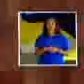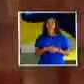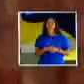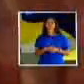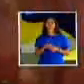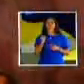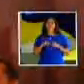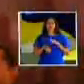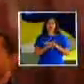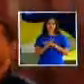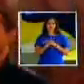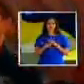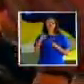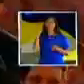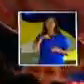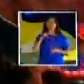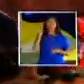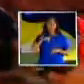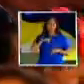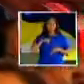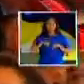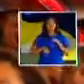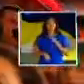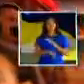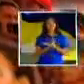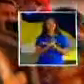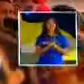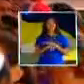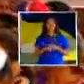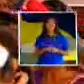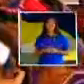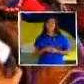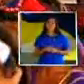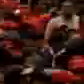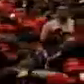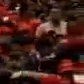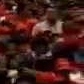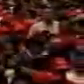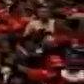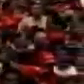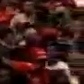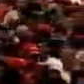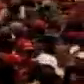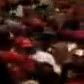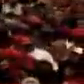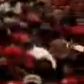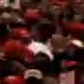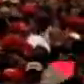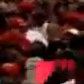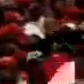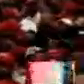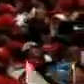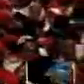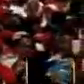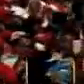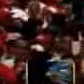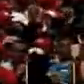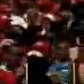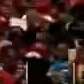sí va, sí, sí, sí va. Hoy es día